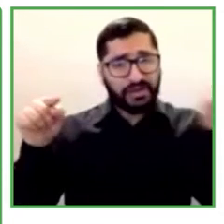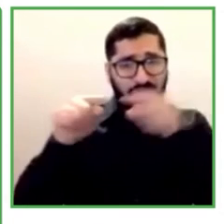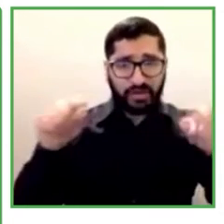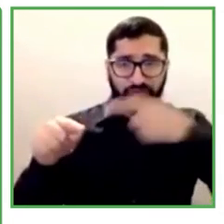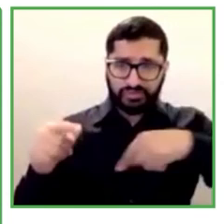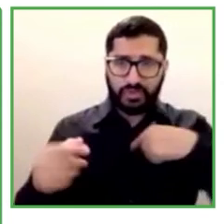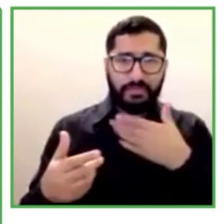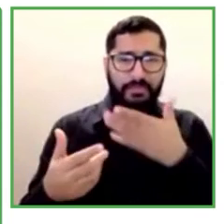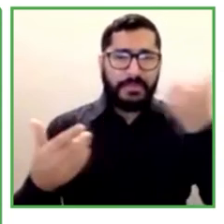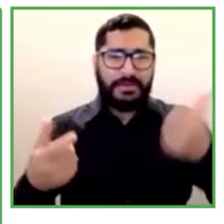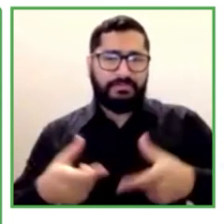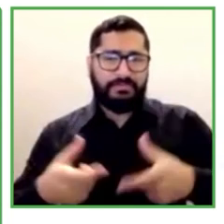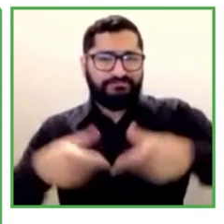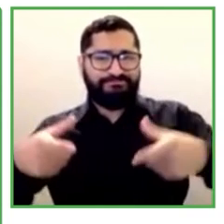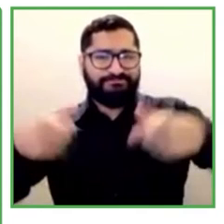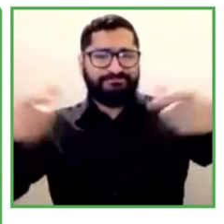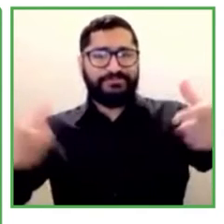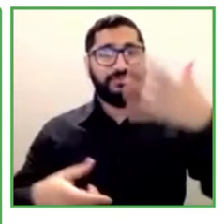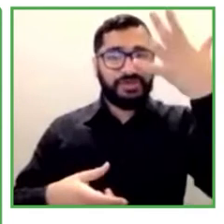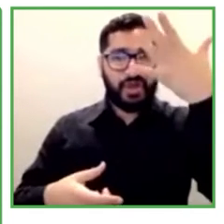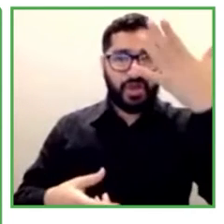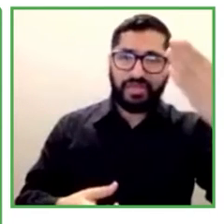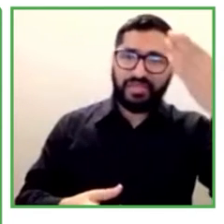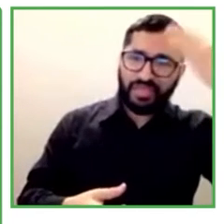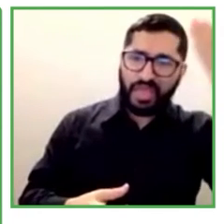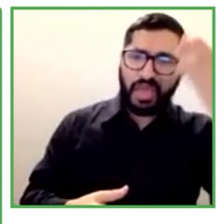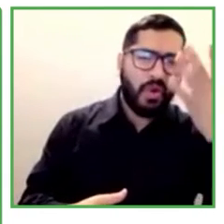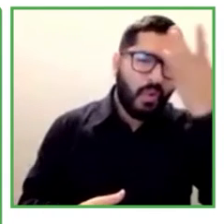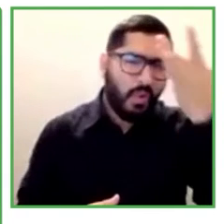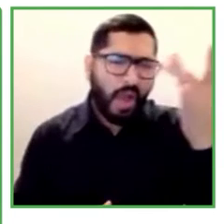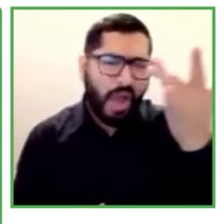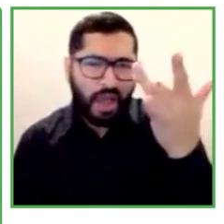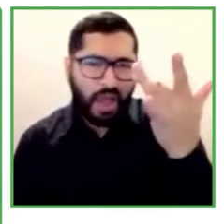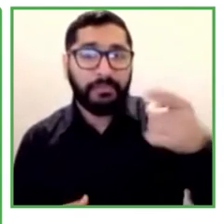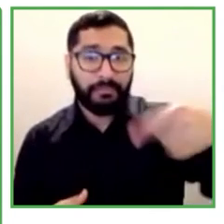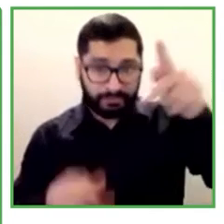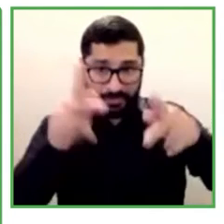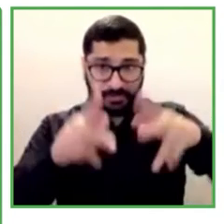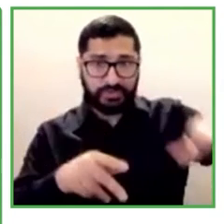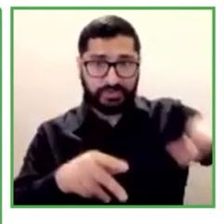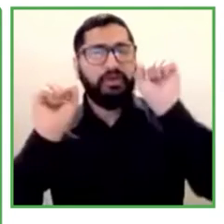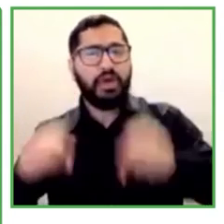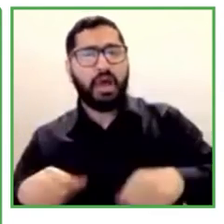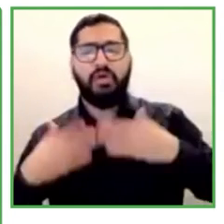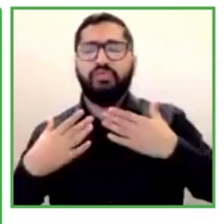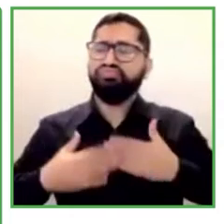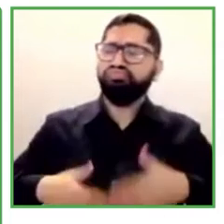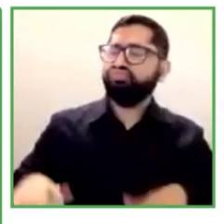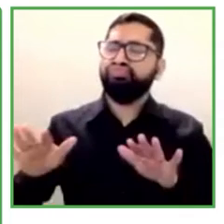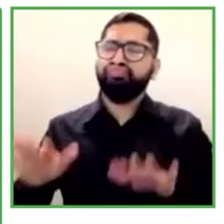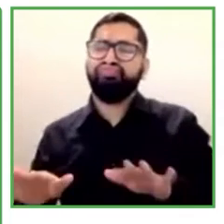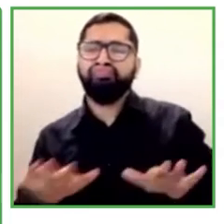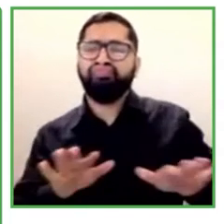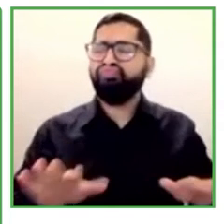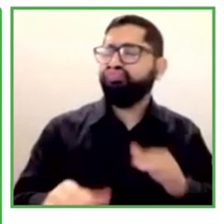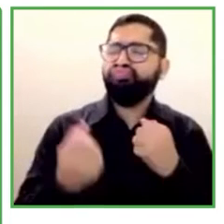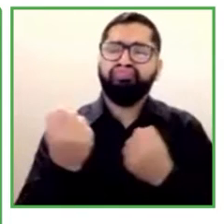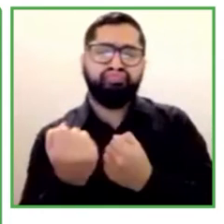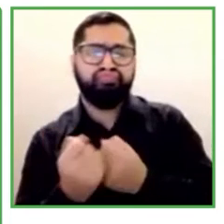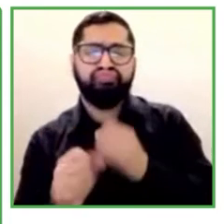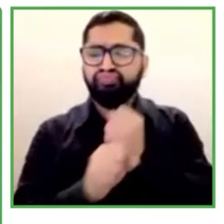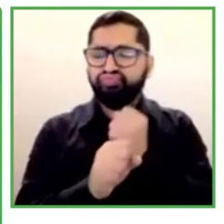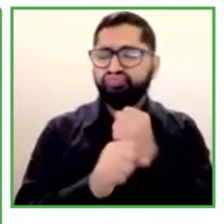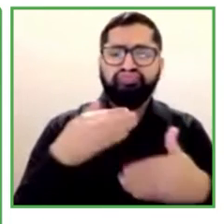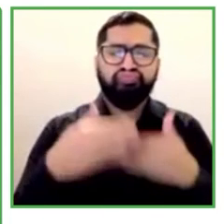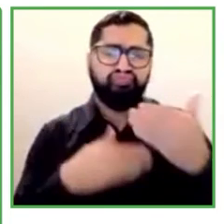personas estén tranquilas y puedan evitar los desplazamientos y trabajar completamente y de esa